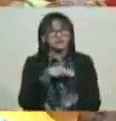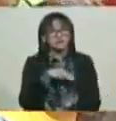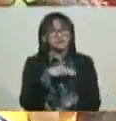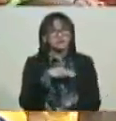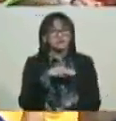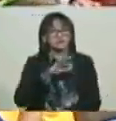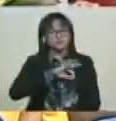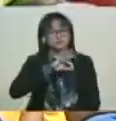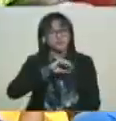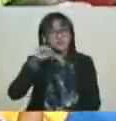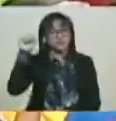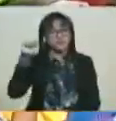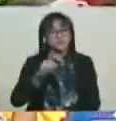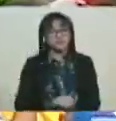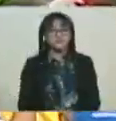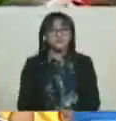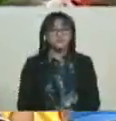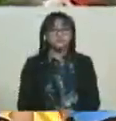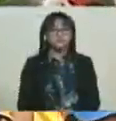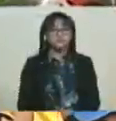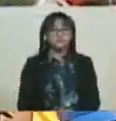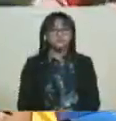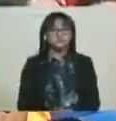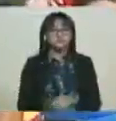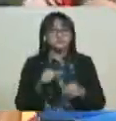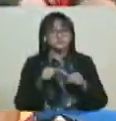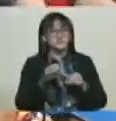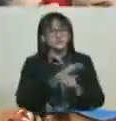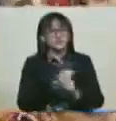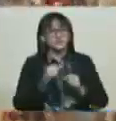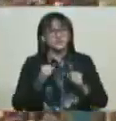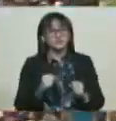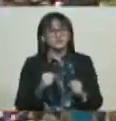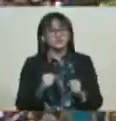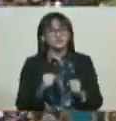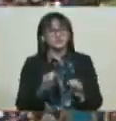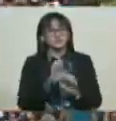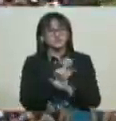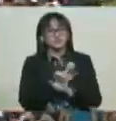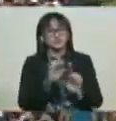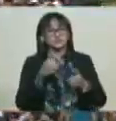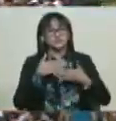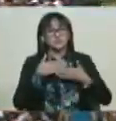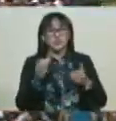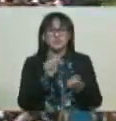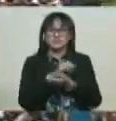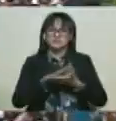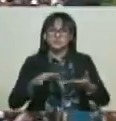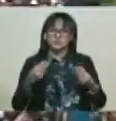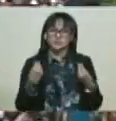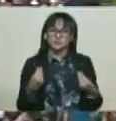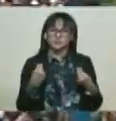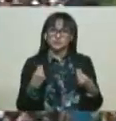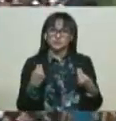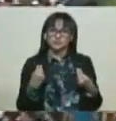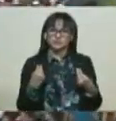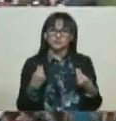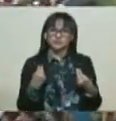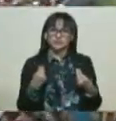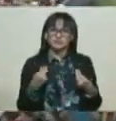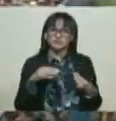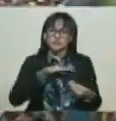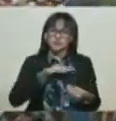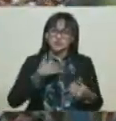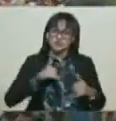socialistas para seguir fortaleciendo la educación pública gratuita y de calidad de nuestros